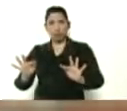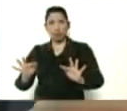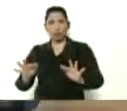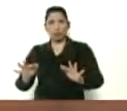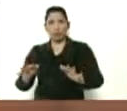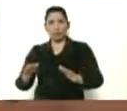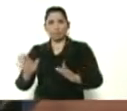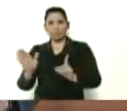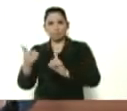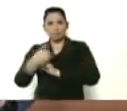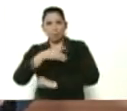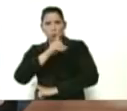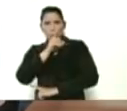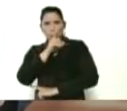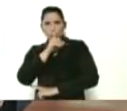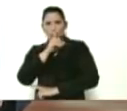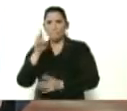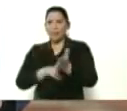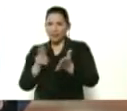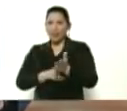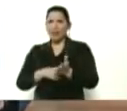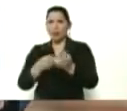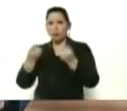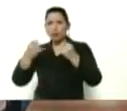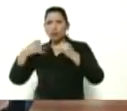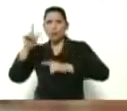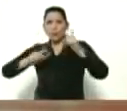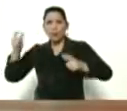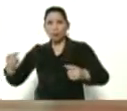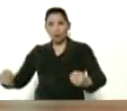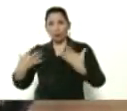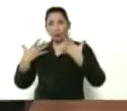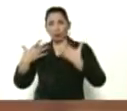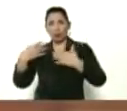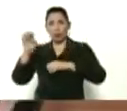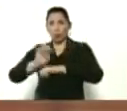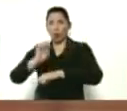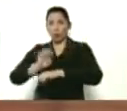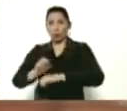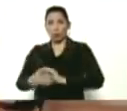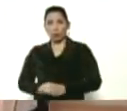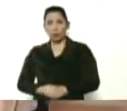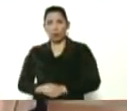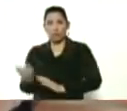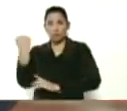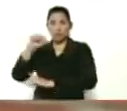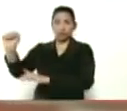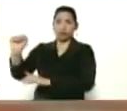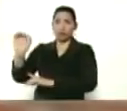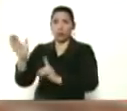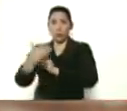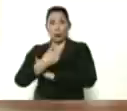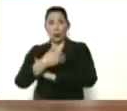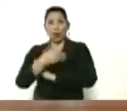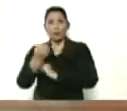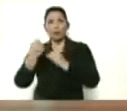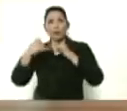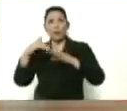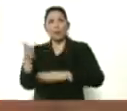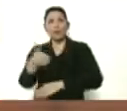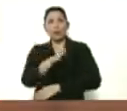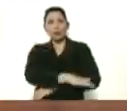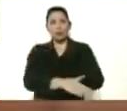ha ocultado el verdadero número de pacientes infectados por COVID-19 en Ecuador y de manera deliberada ha ocultado el número de fallecidos. Pero aún